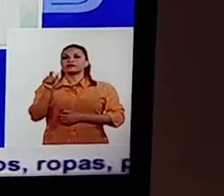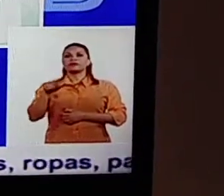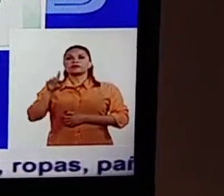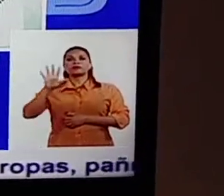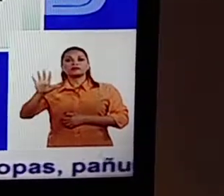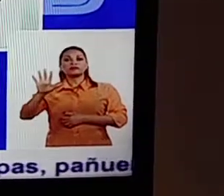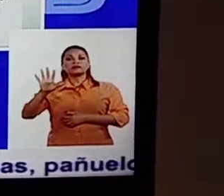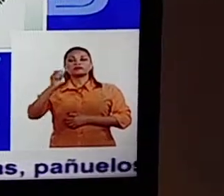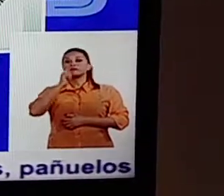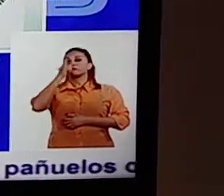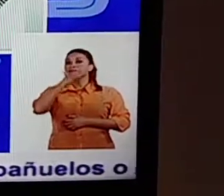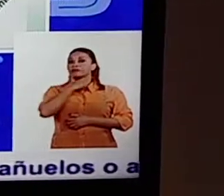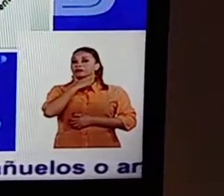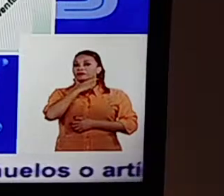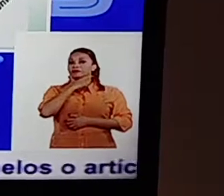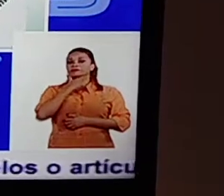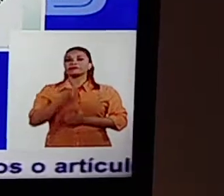de Ávila el